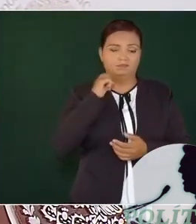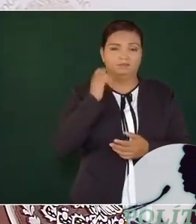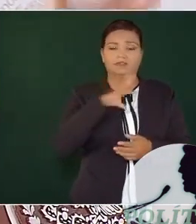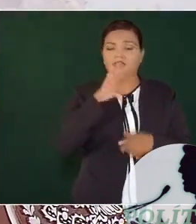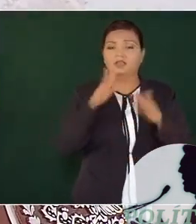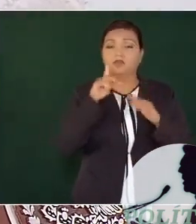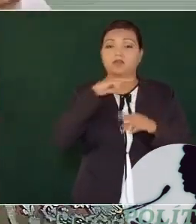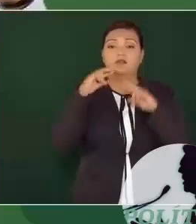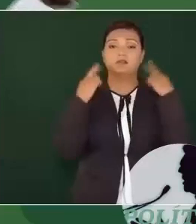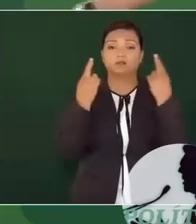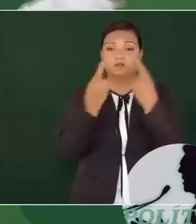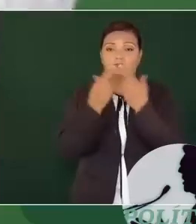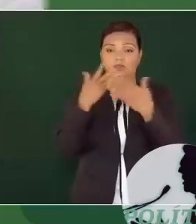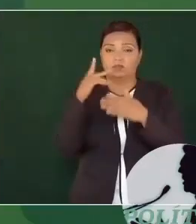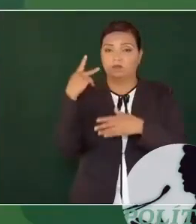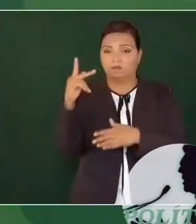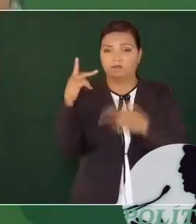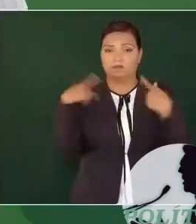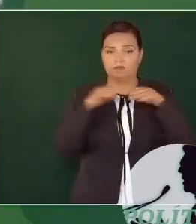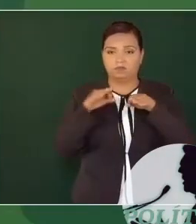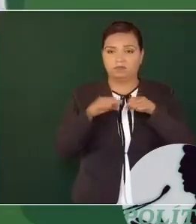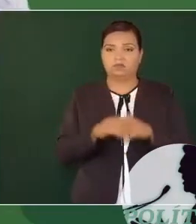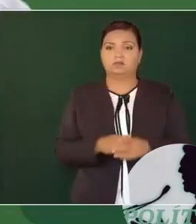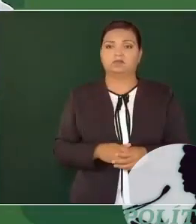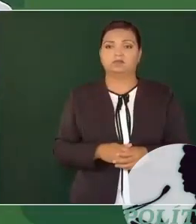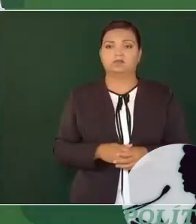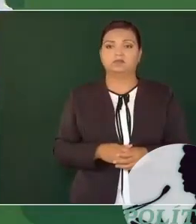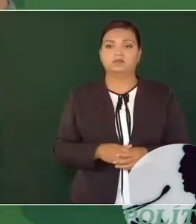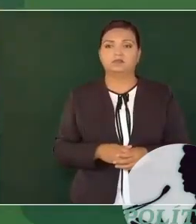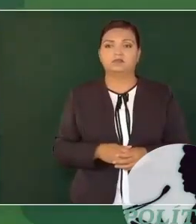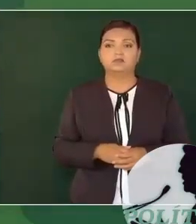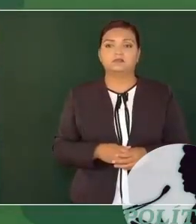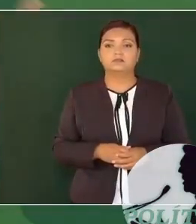ya en una asamblea de ellos, tanto de